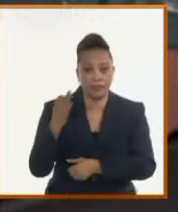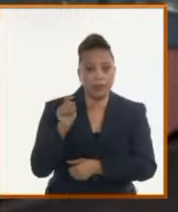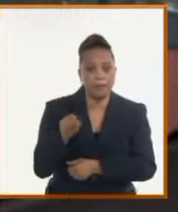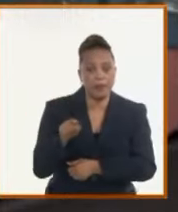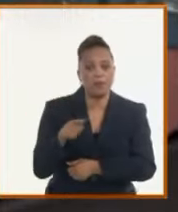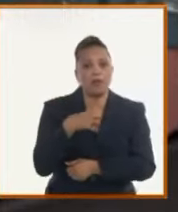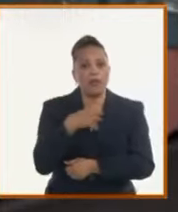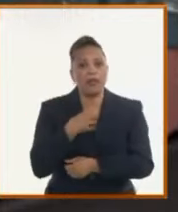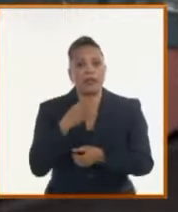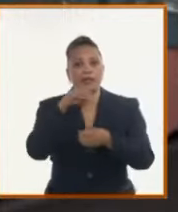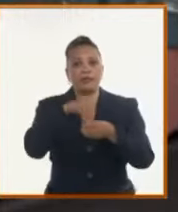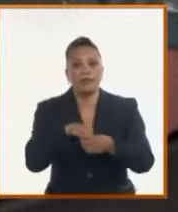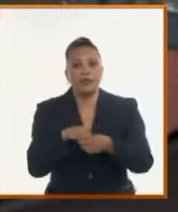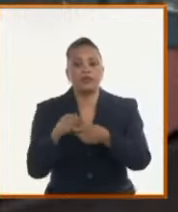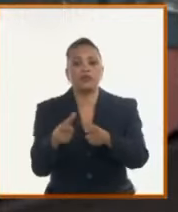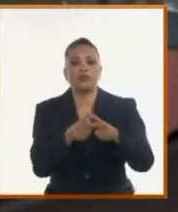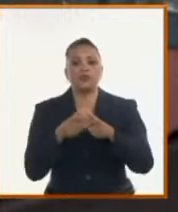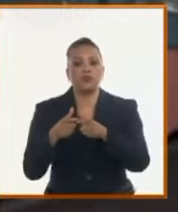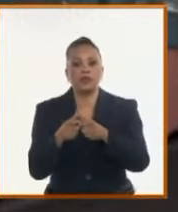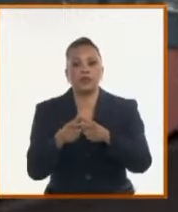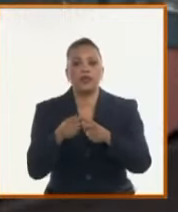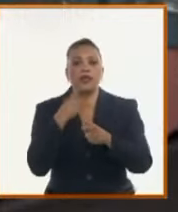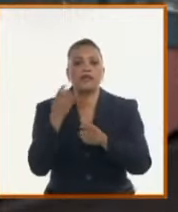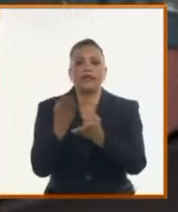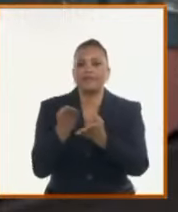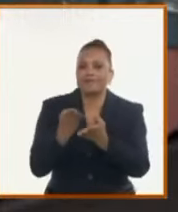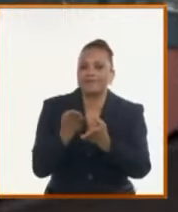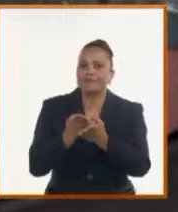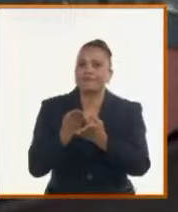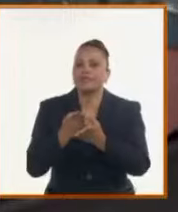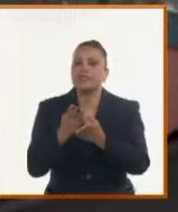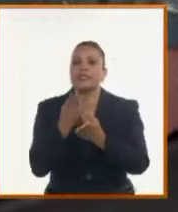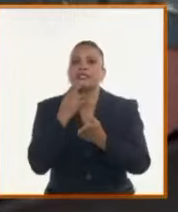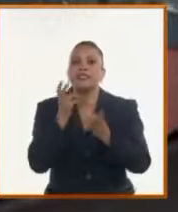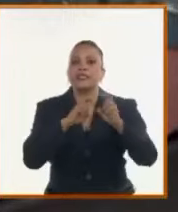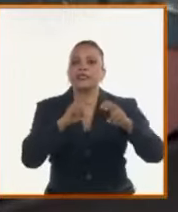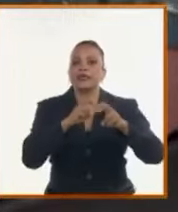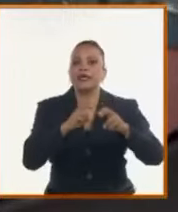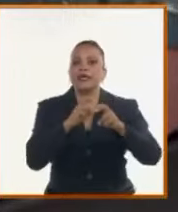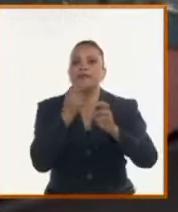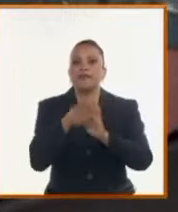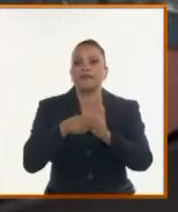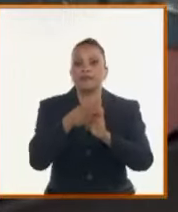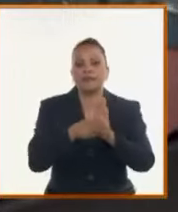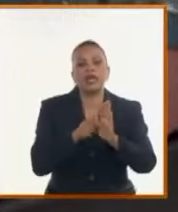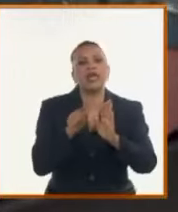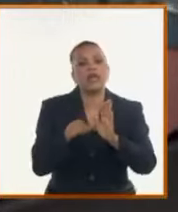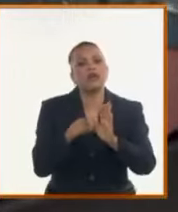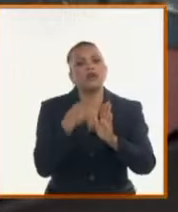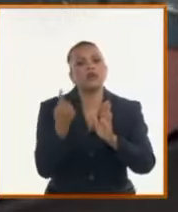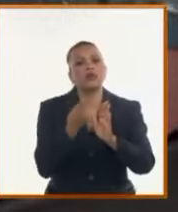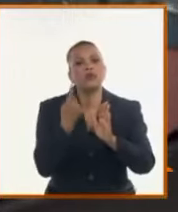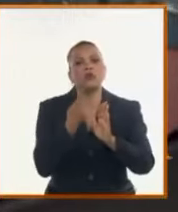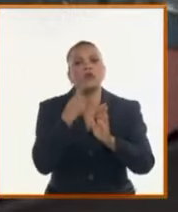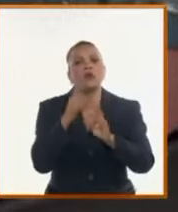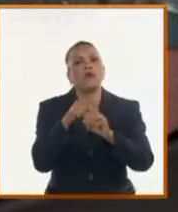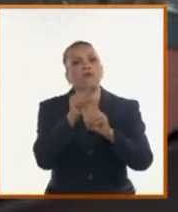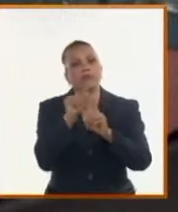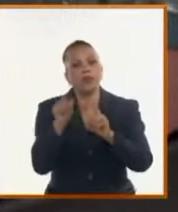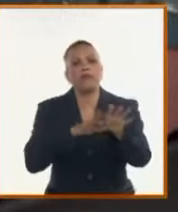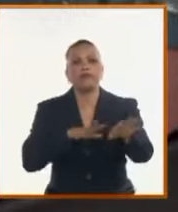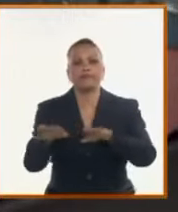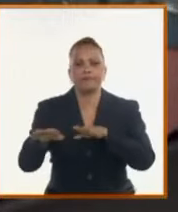perteneciente a la sociedad de estudios y de realizaciones ferroviarias serfer se encuentra en temas de